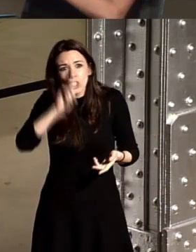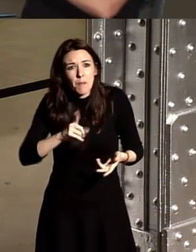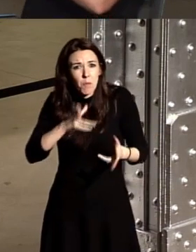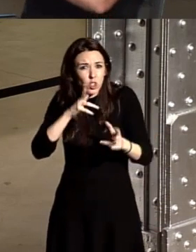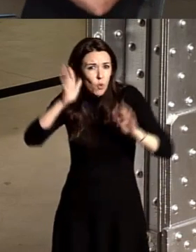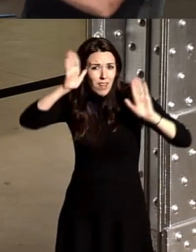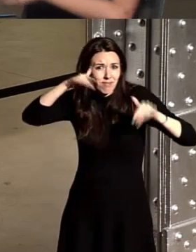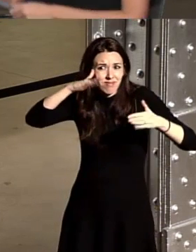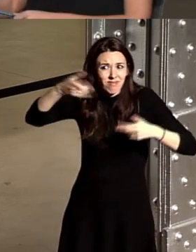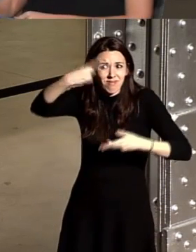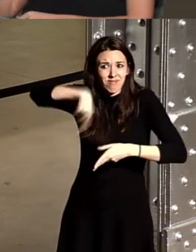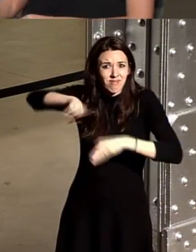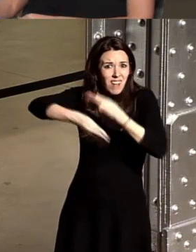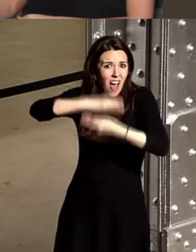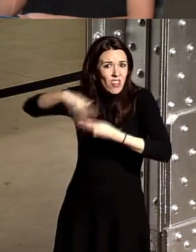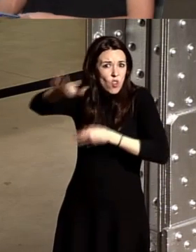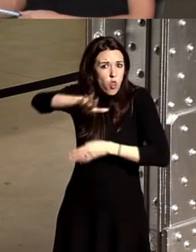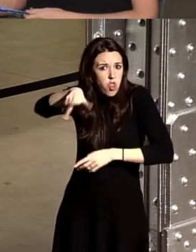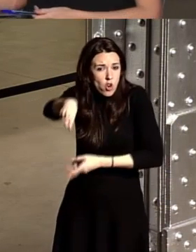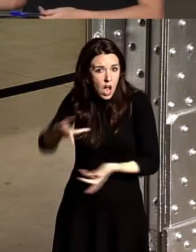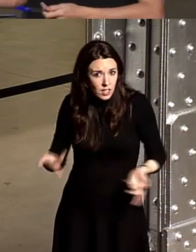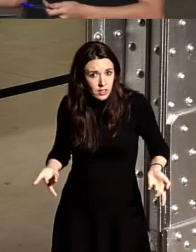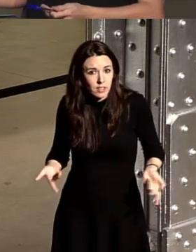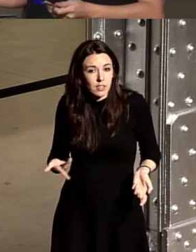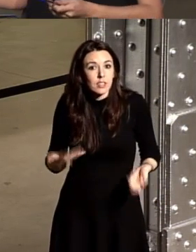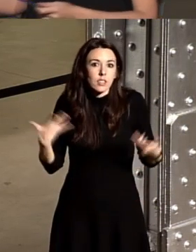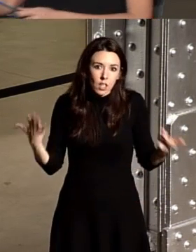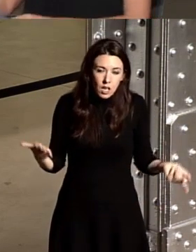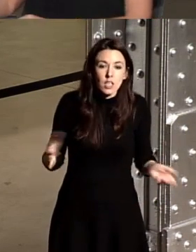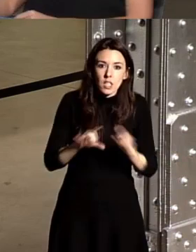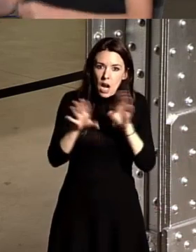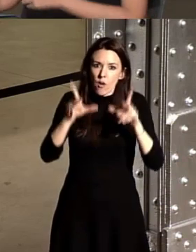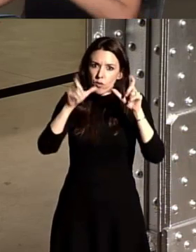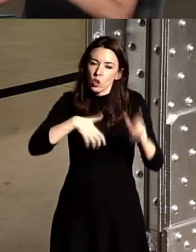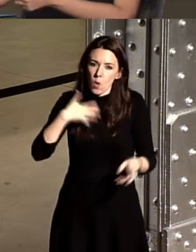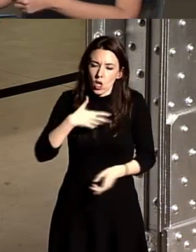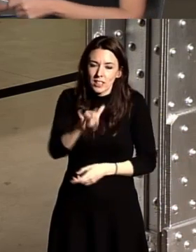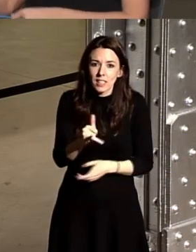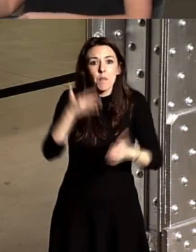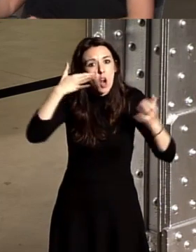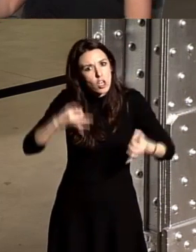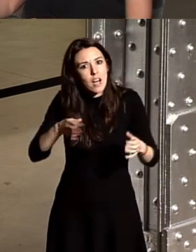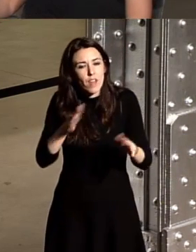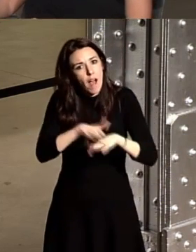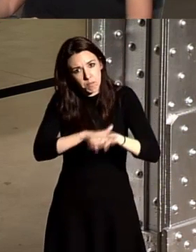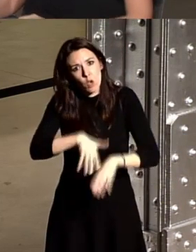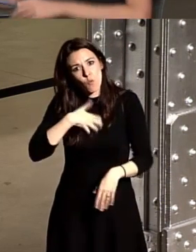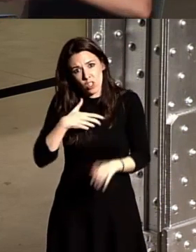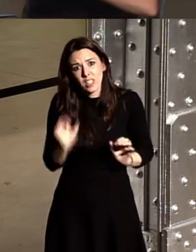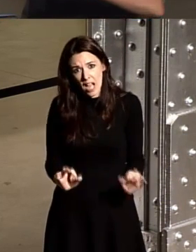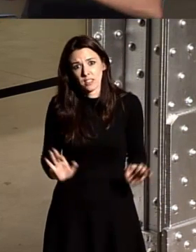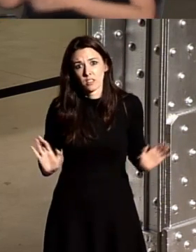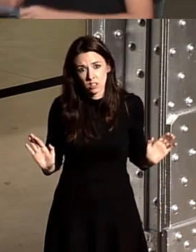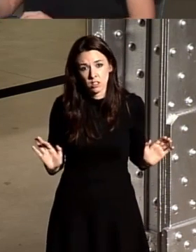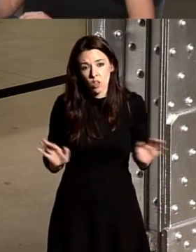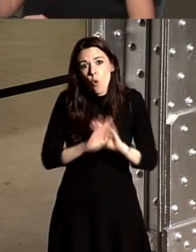están cometiendo en un lugar determinado. Entonces, claro, pues claro que hay fotos que molestan, pero es que la realidad es molesta, lamentablemente. No tenemos un